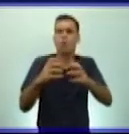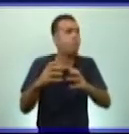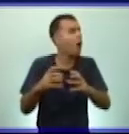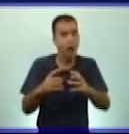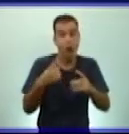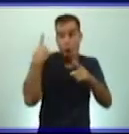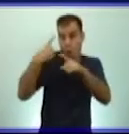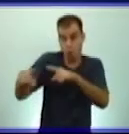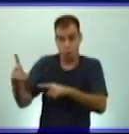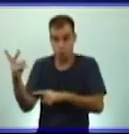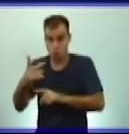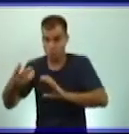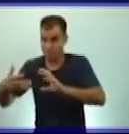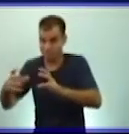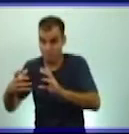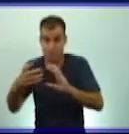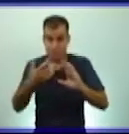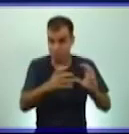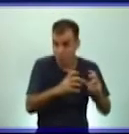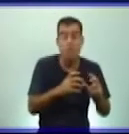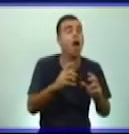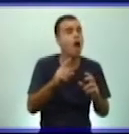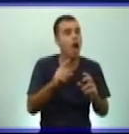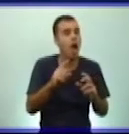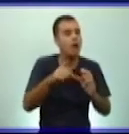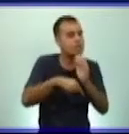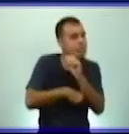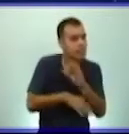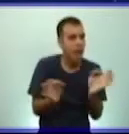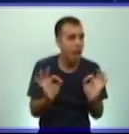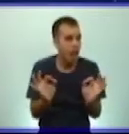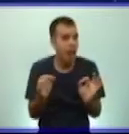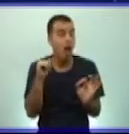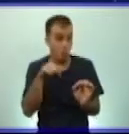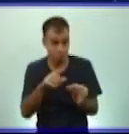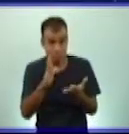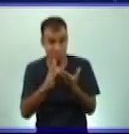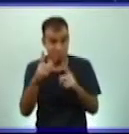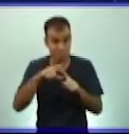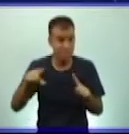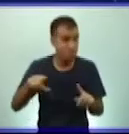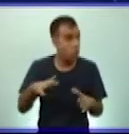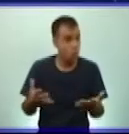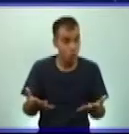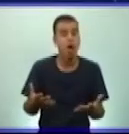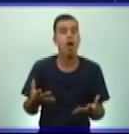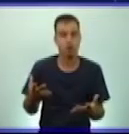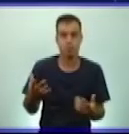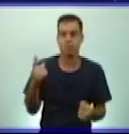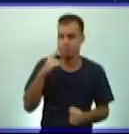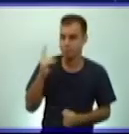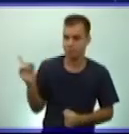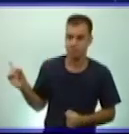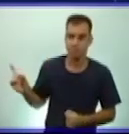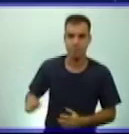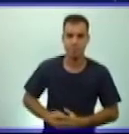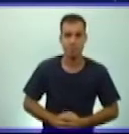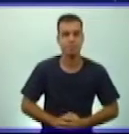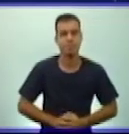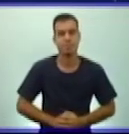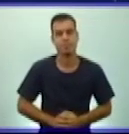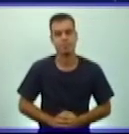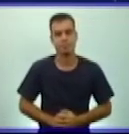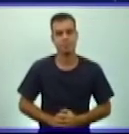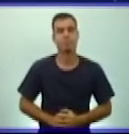hemos profundizado. Pues bien, en el encuentro de hoy, el tema, vías mediante